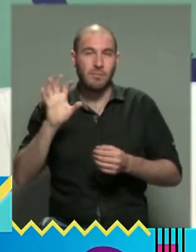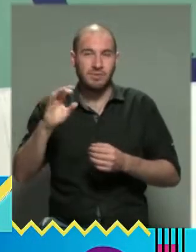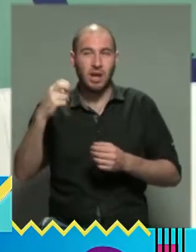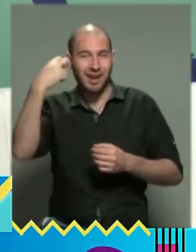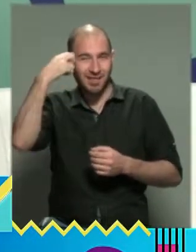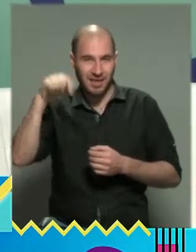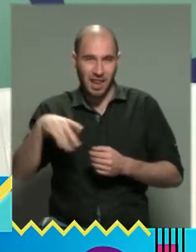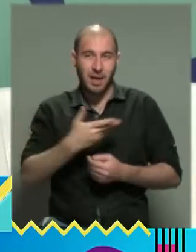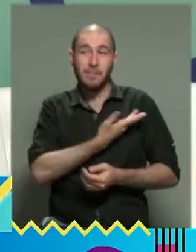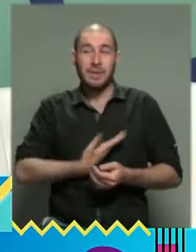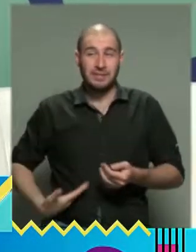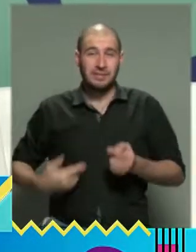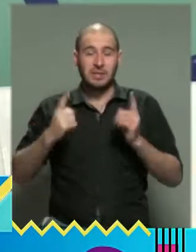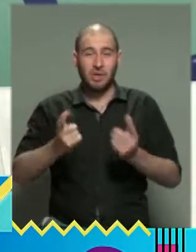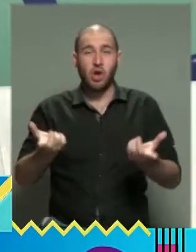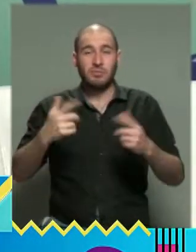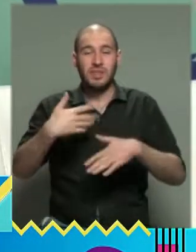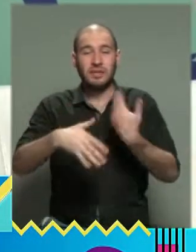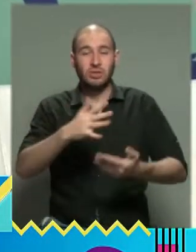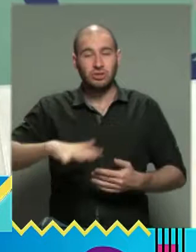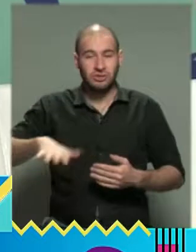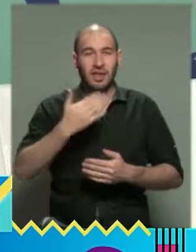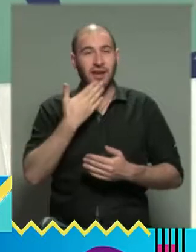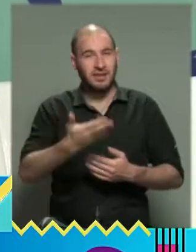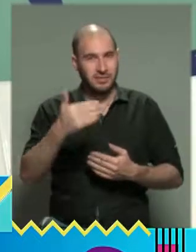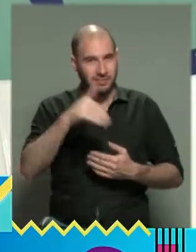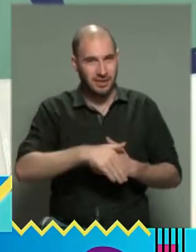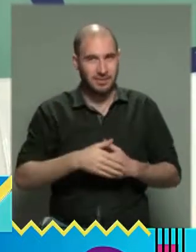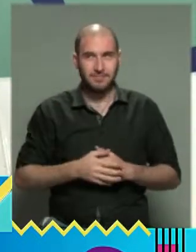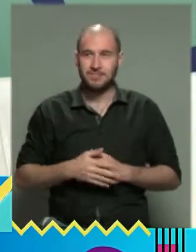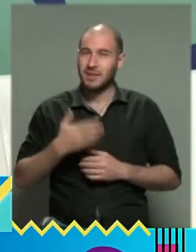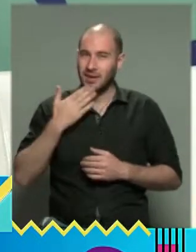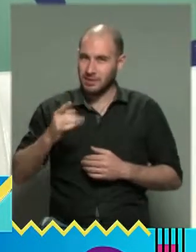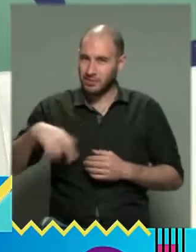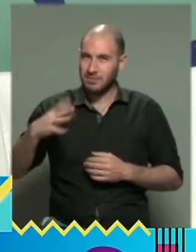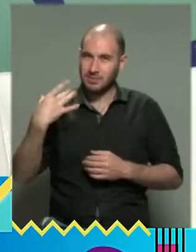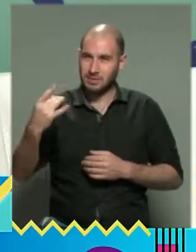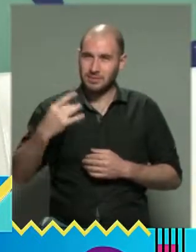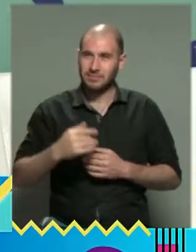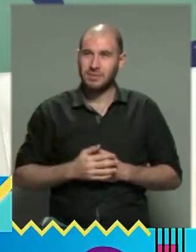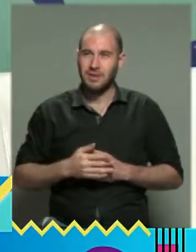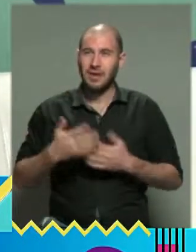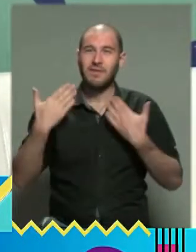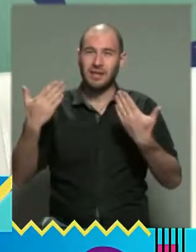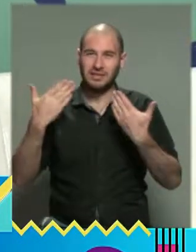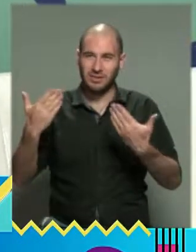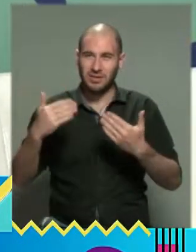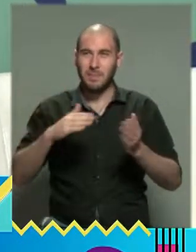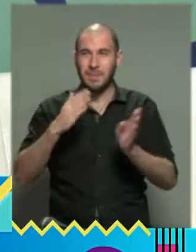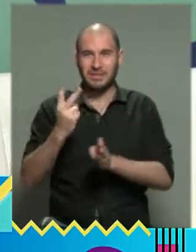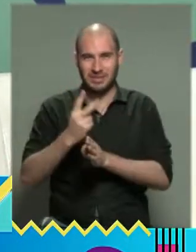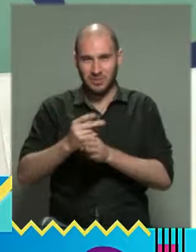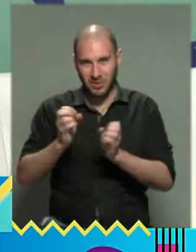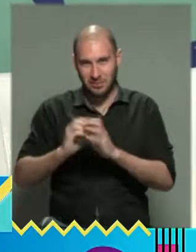la UCR, presidenta también de la Comisión de Desarrollo Social. Muchas gracias, Beatriz, por estar acá. Gracias a ustedes por invitarme y felicitaciones por esta segunda etapa